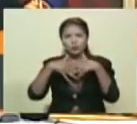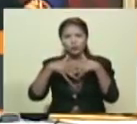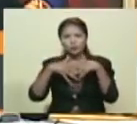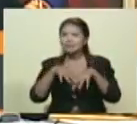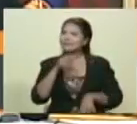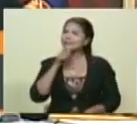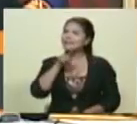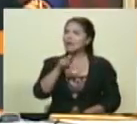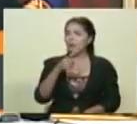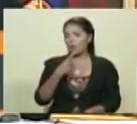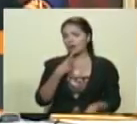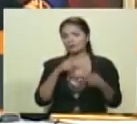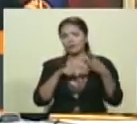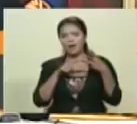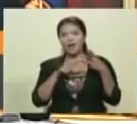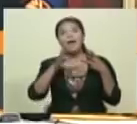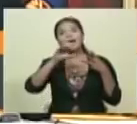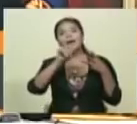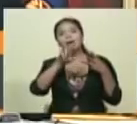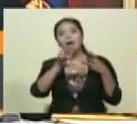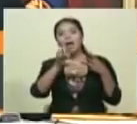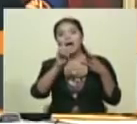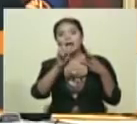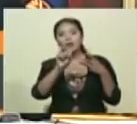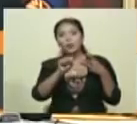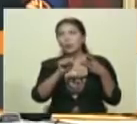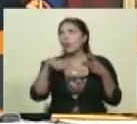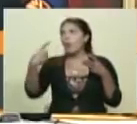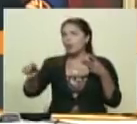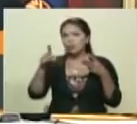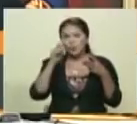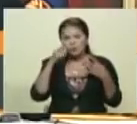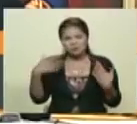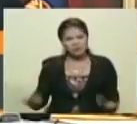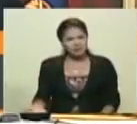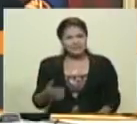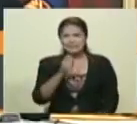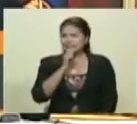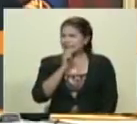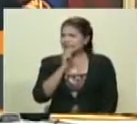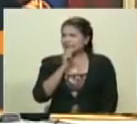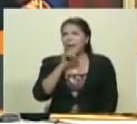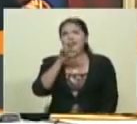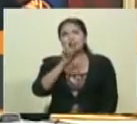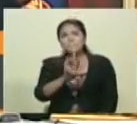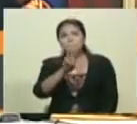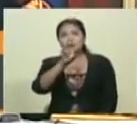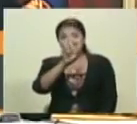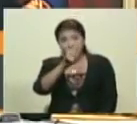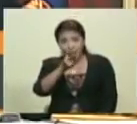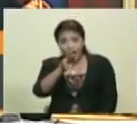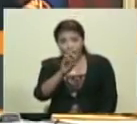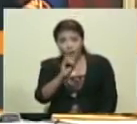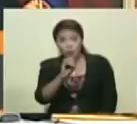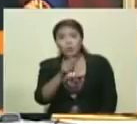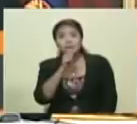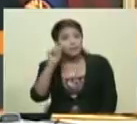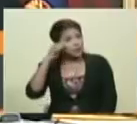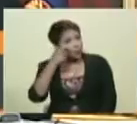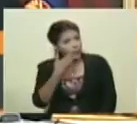¿Alguien se acuerda de Carlos Fernández? Menos. ¿Alguien se acuerda de Pedro Carmona Estanga?